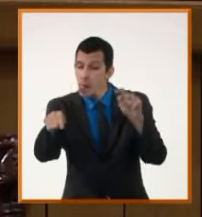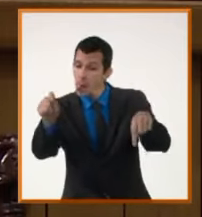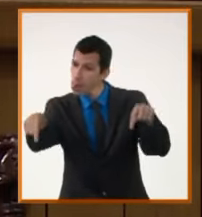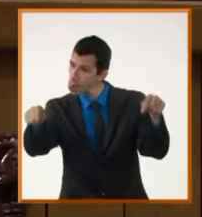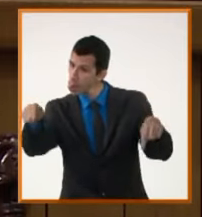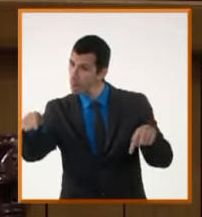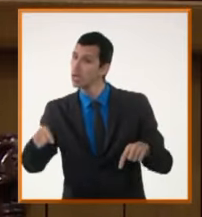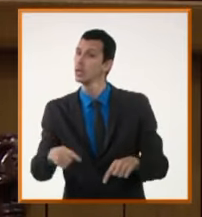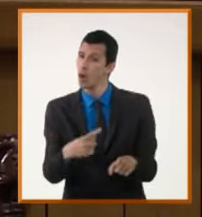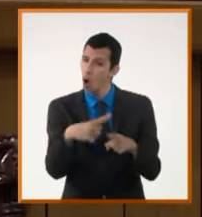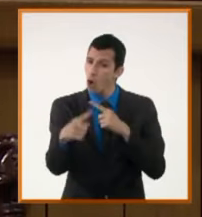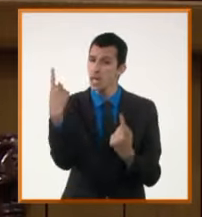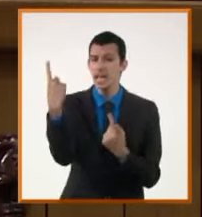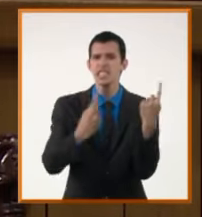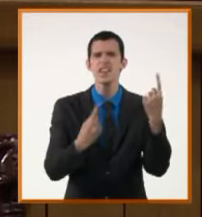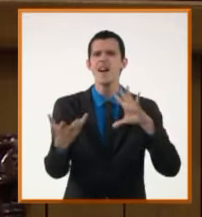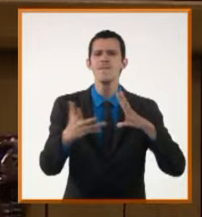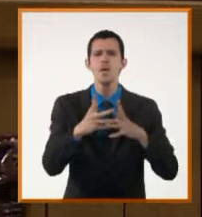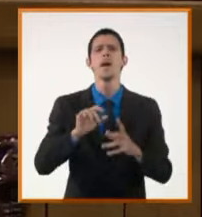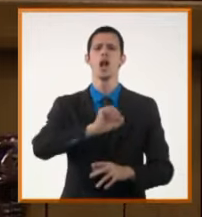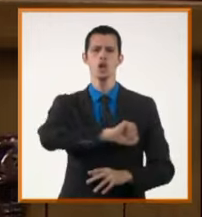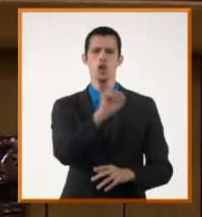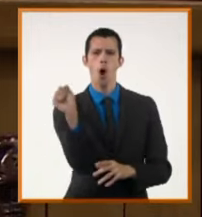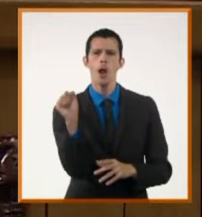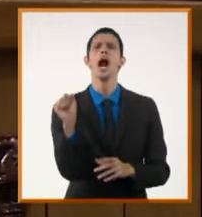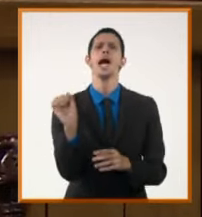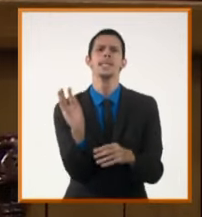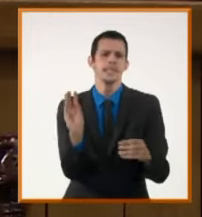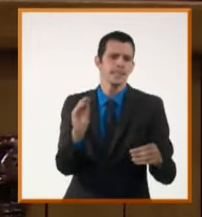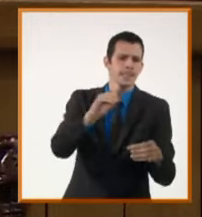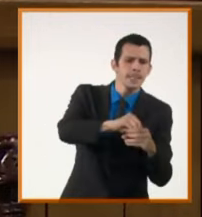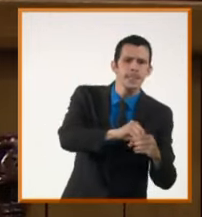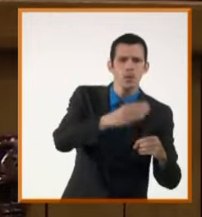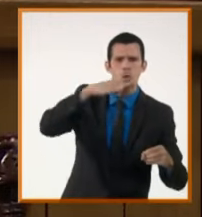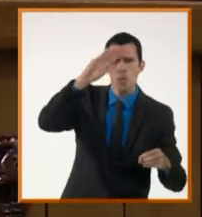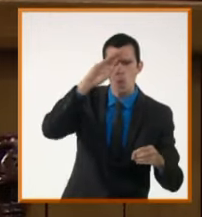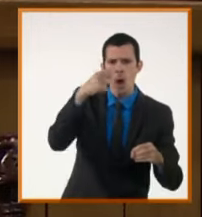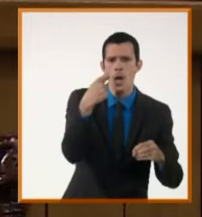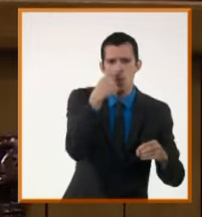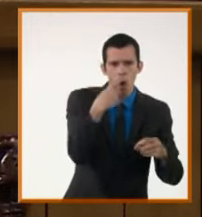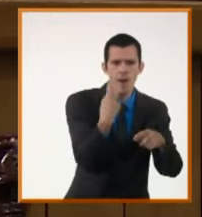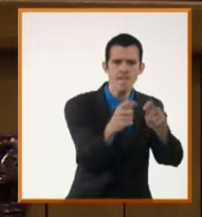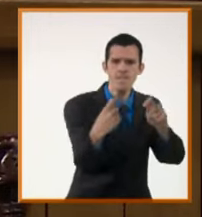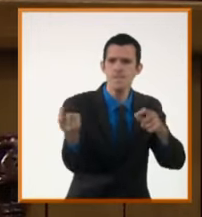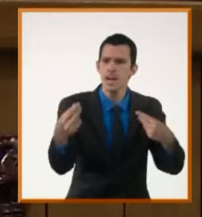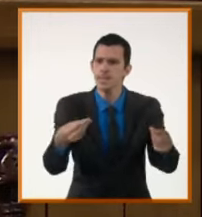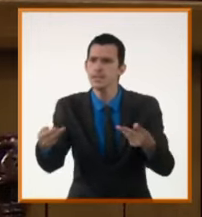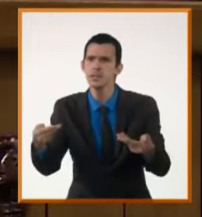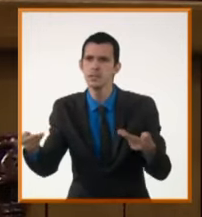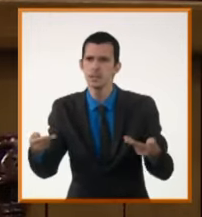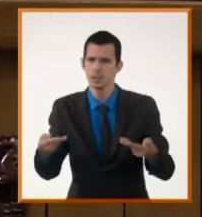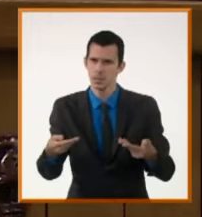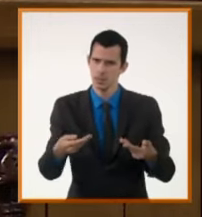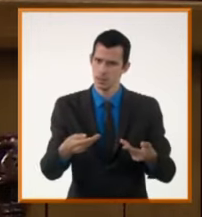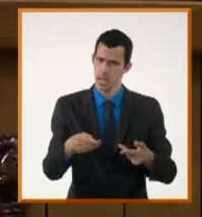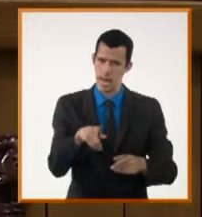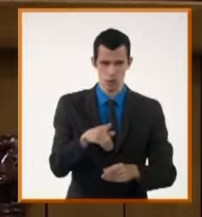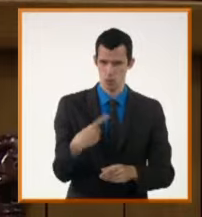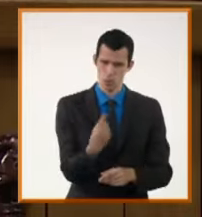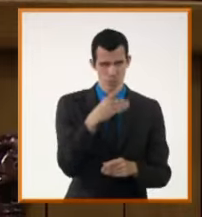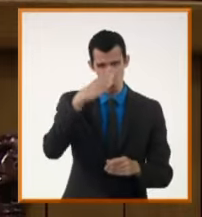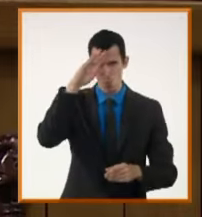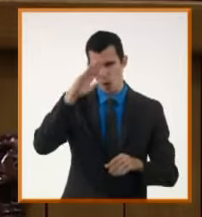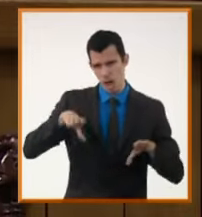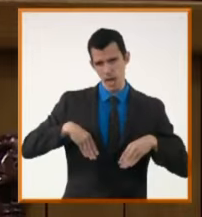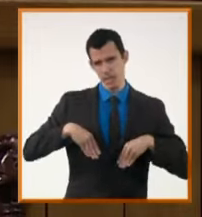introducir la droga en el país. Ratificamos la condición y el principio de tolerancia cero a